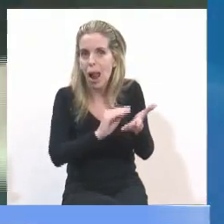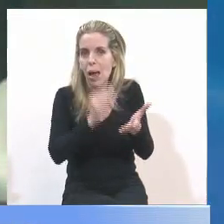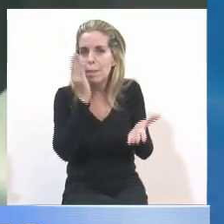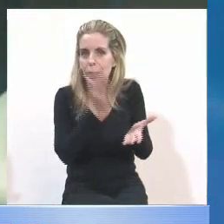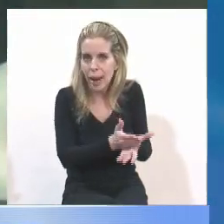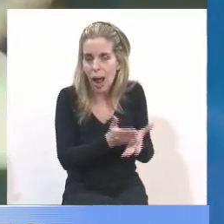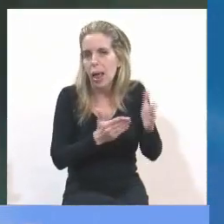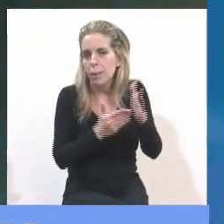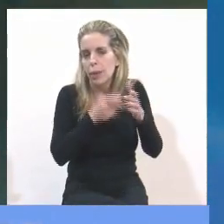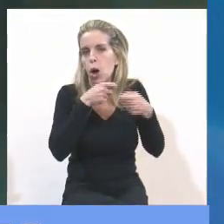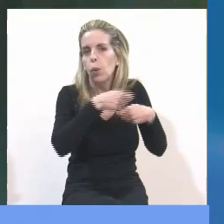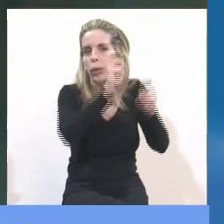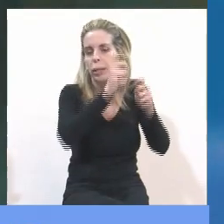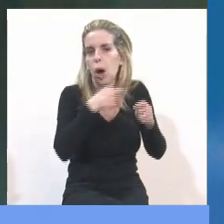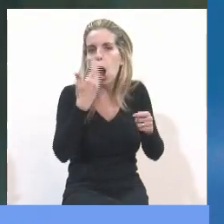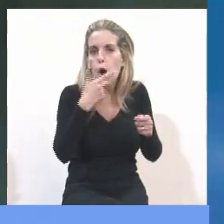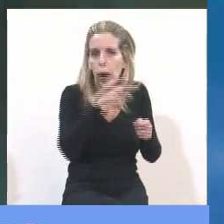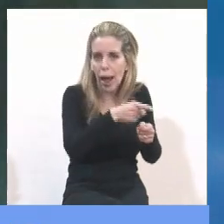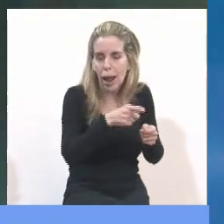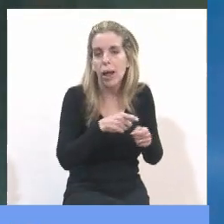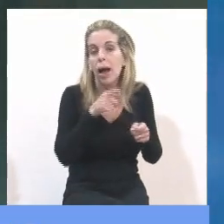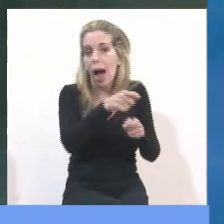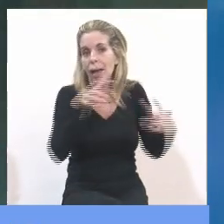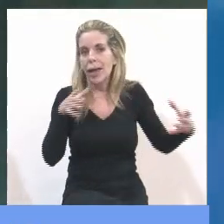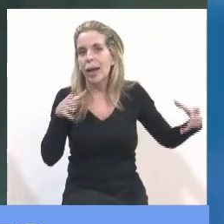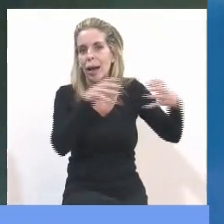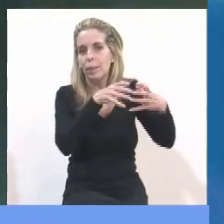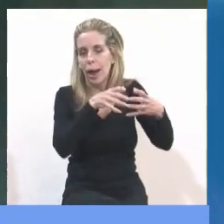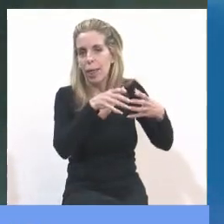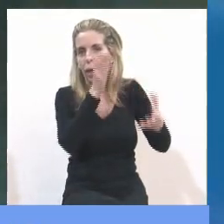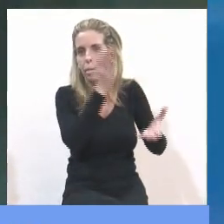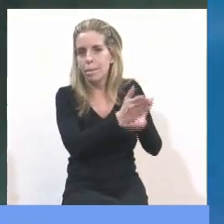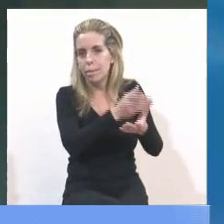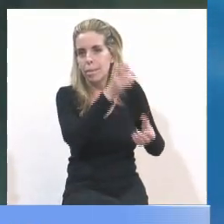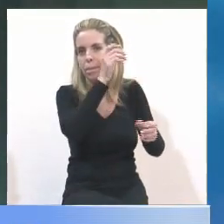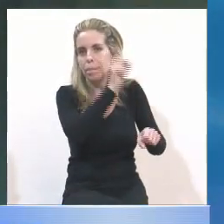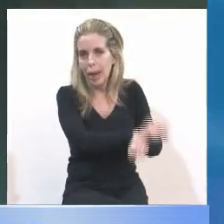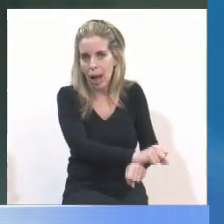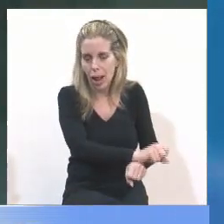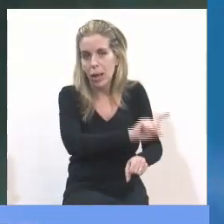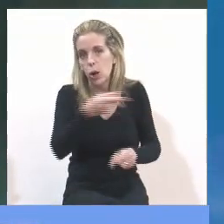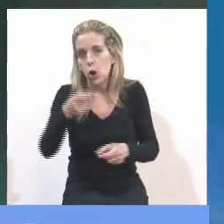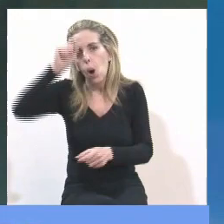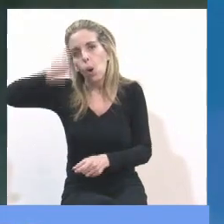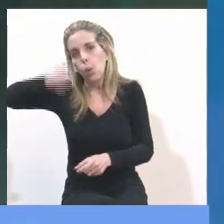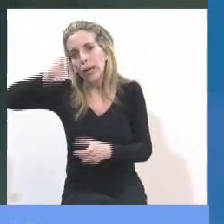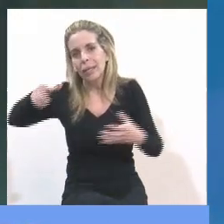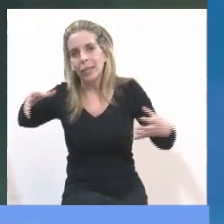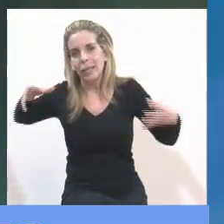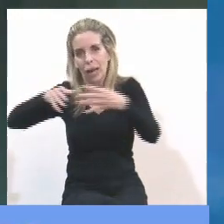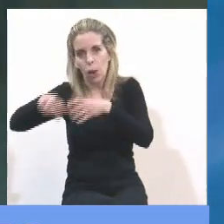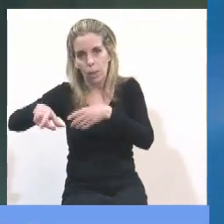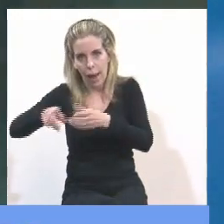los juicios orales y su sentencia es recurrida ante la Cámara de Casación Penal. Y el juez de Cámara resuelve en segunda